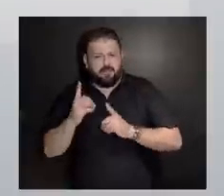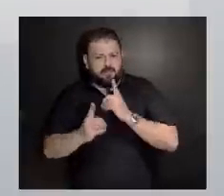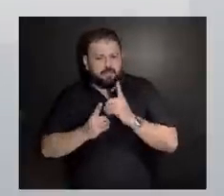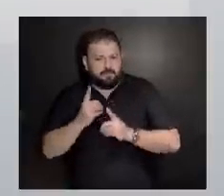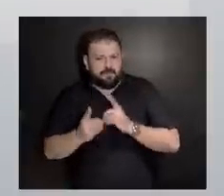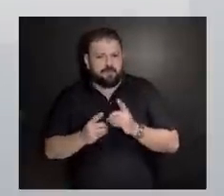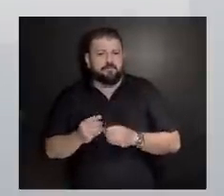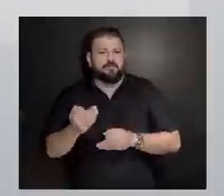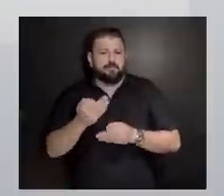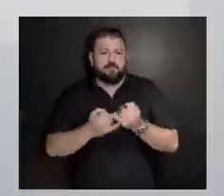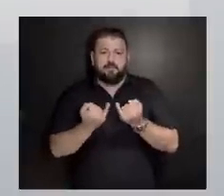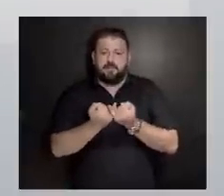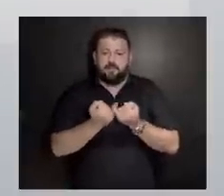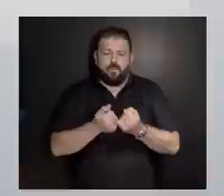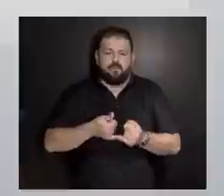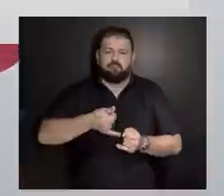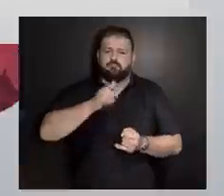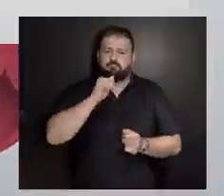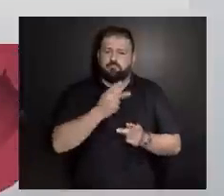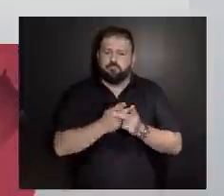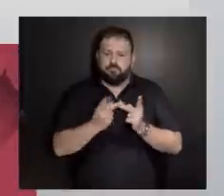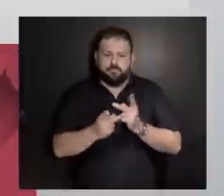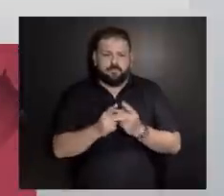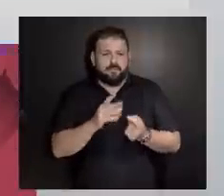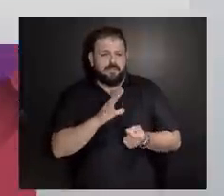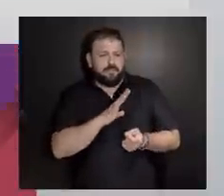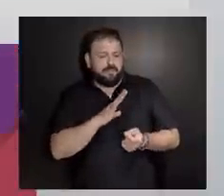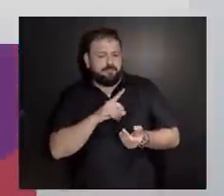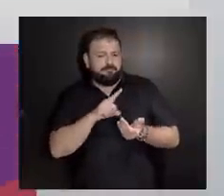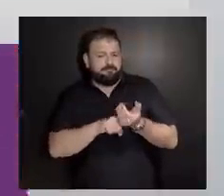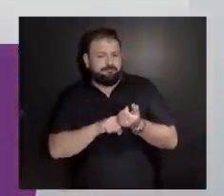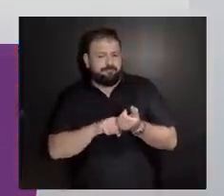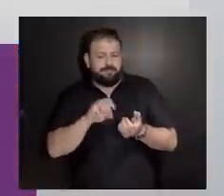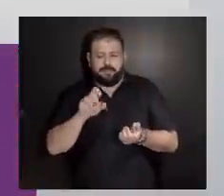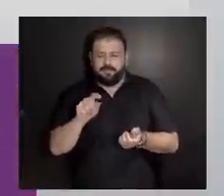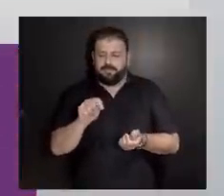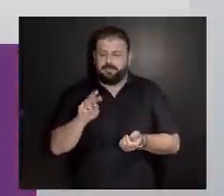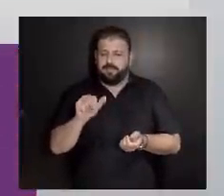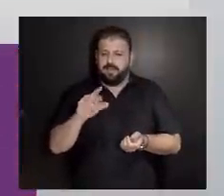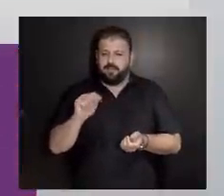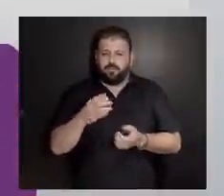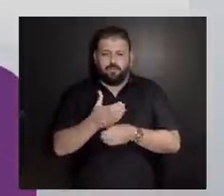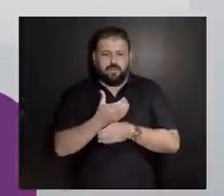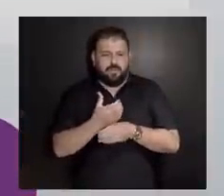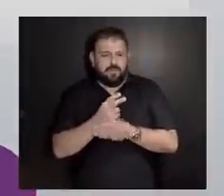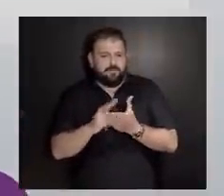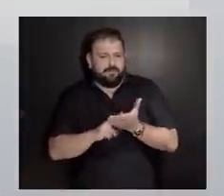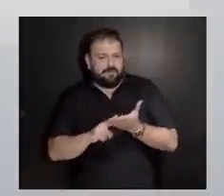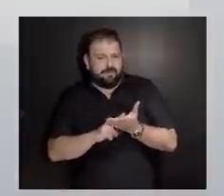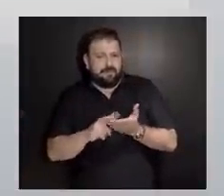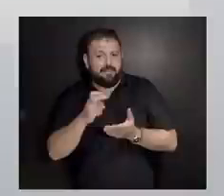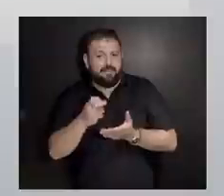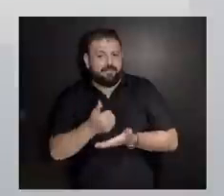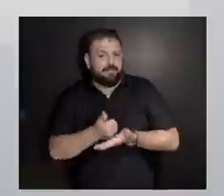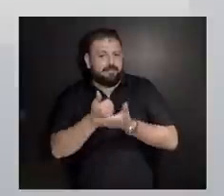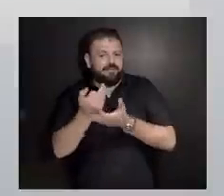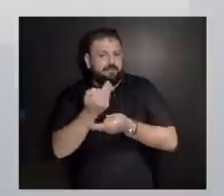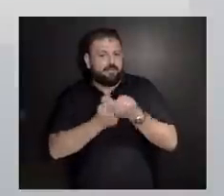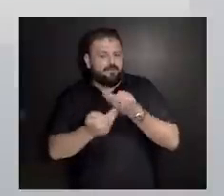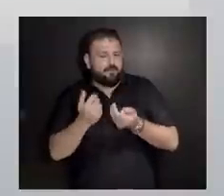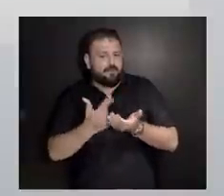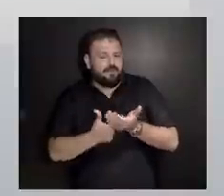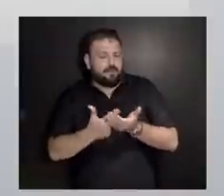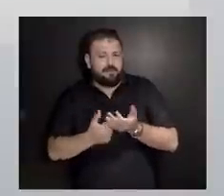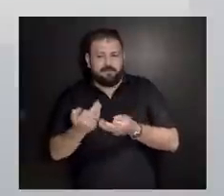ejemplo, consumir productos que contengan extracto de café verde, ya que este ingrediente nos ayuda a utilizar las grasas almacenadas en